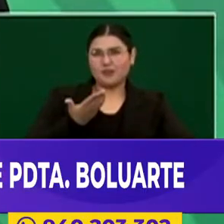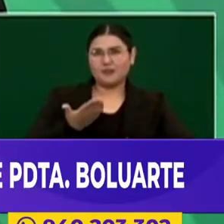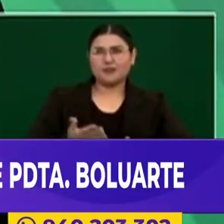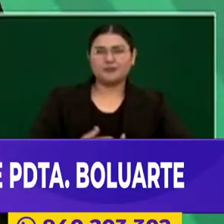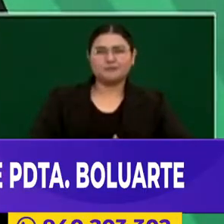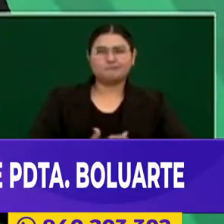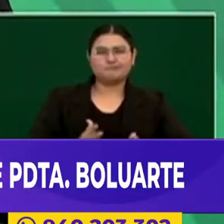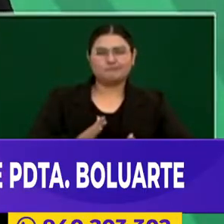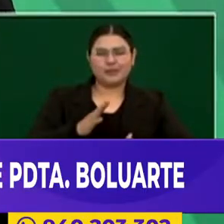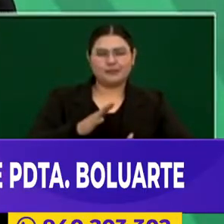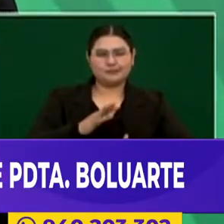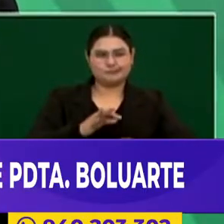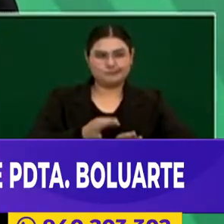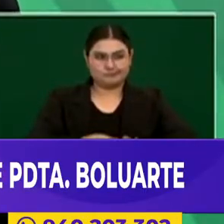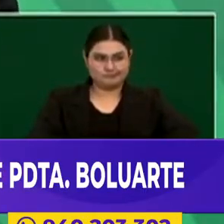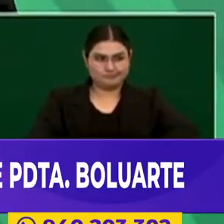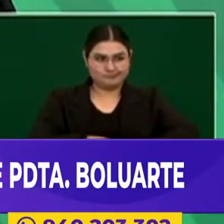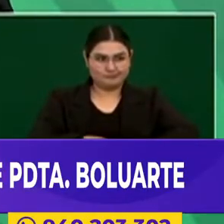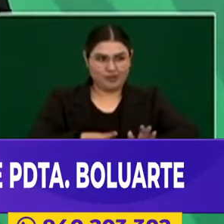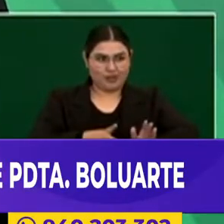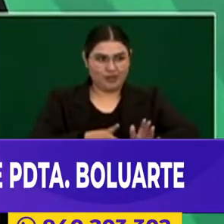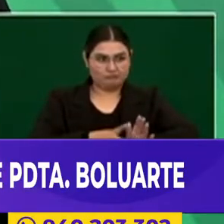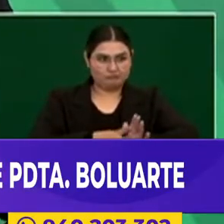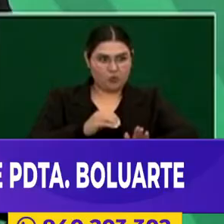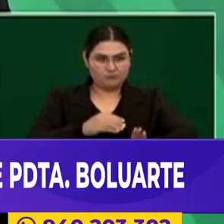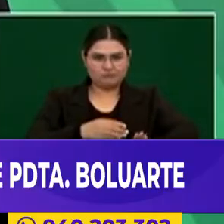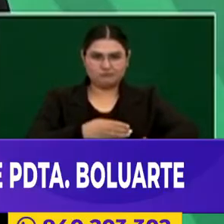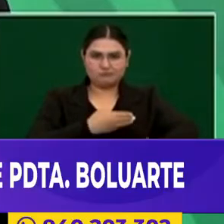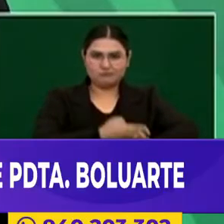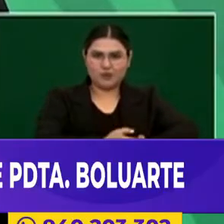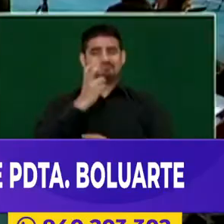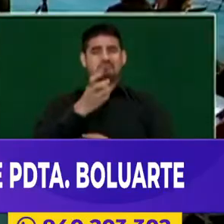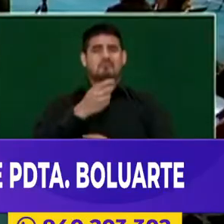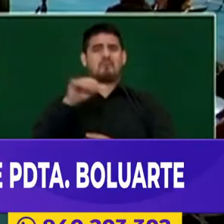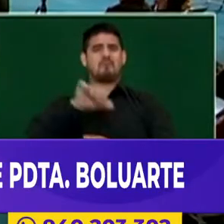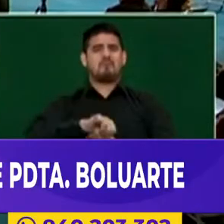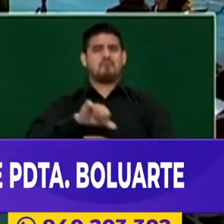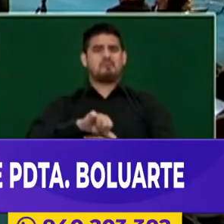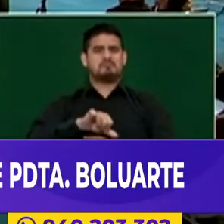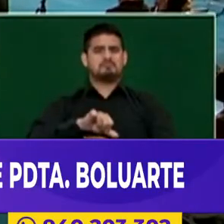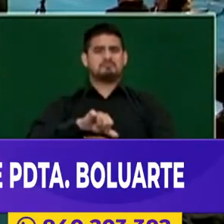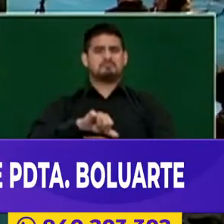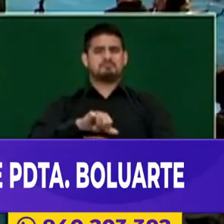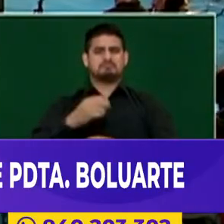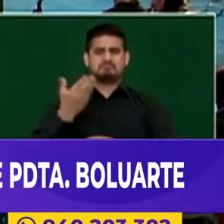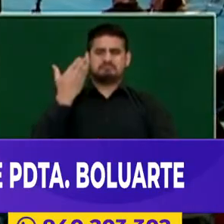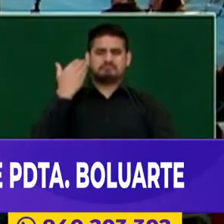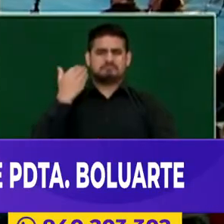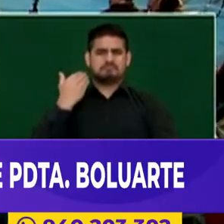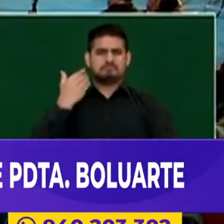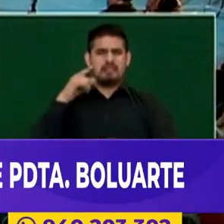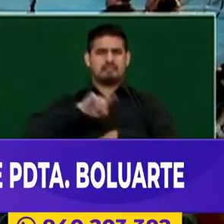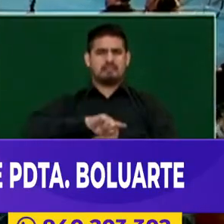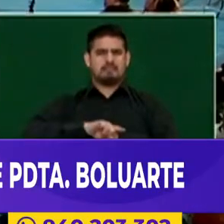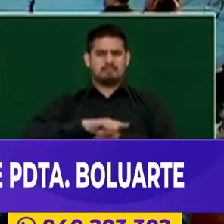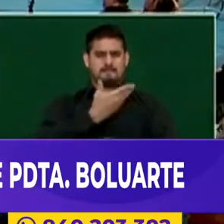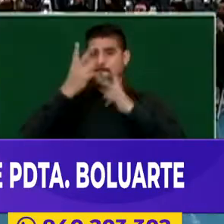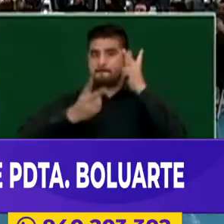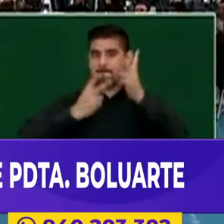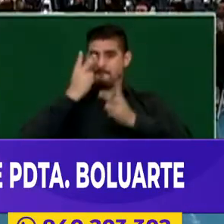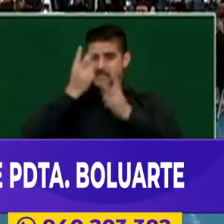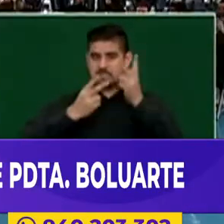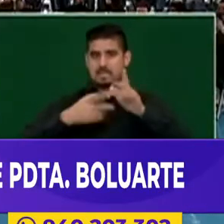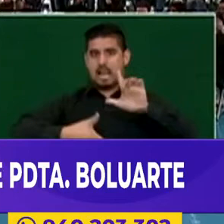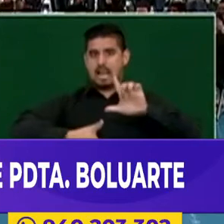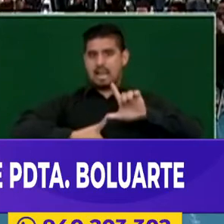legitimar un golpe de Estado. Durante la conferencia matutina de este viernes, López Obrador también